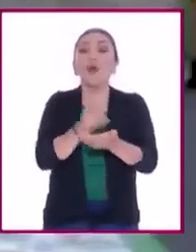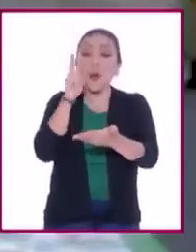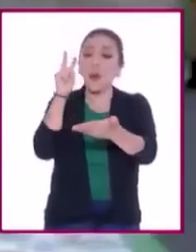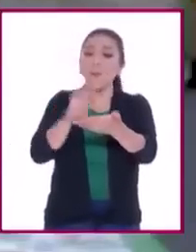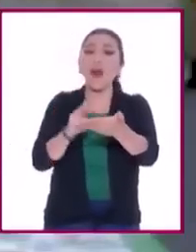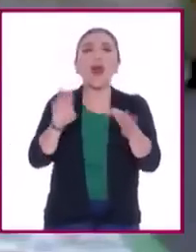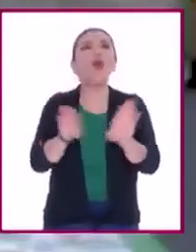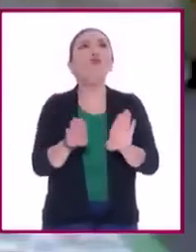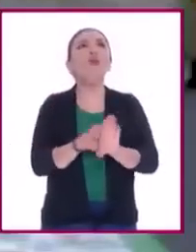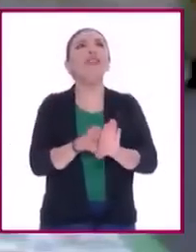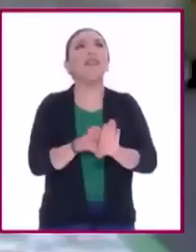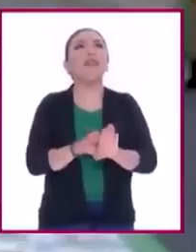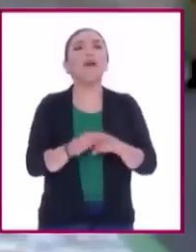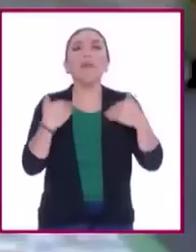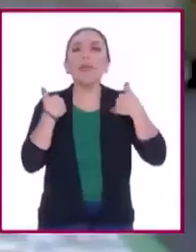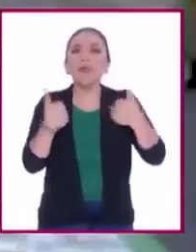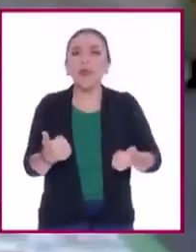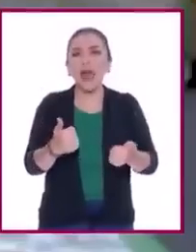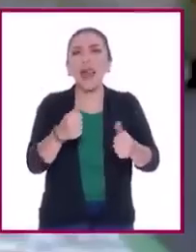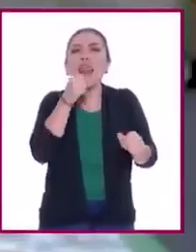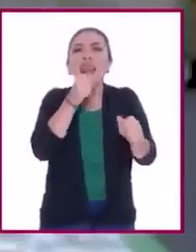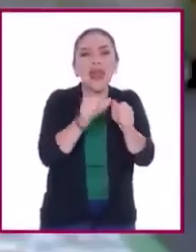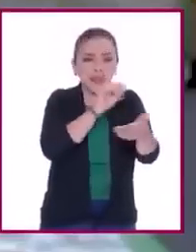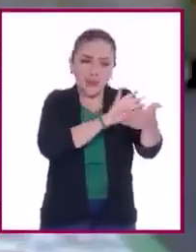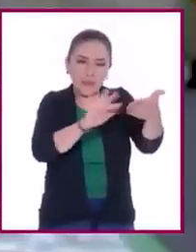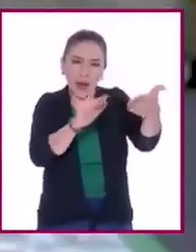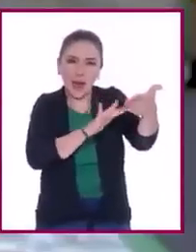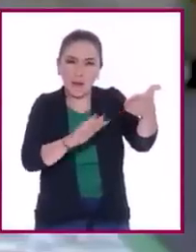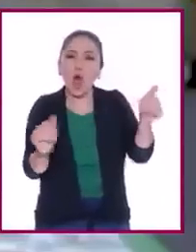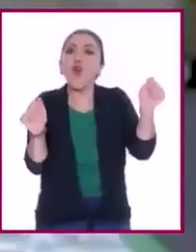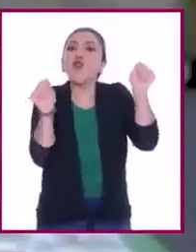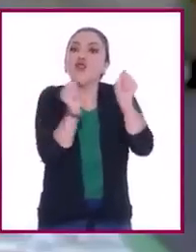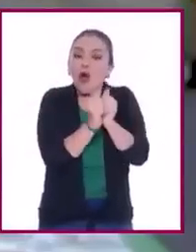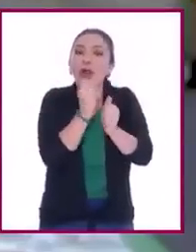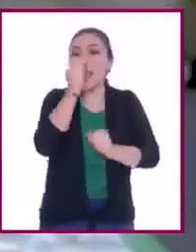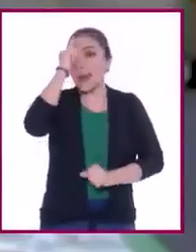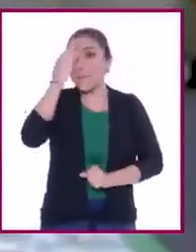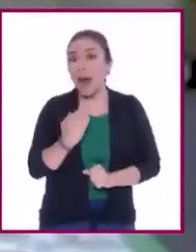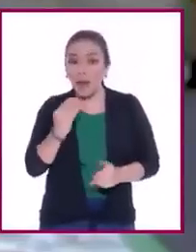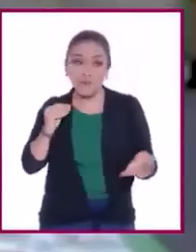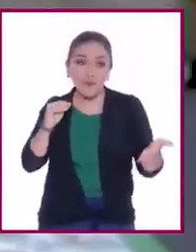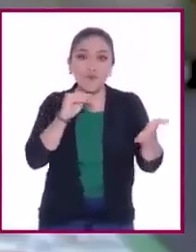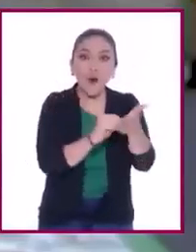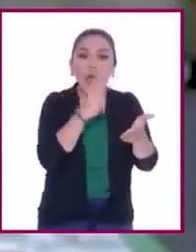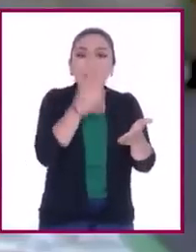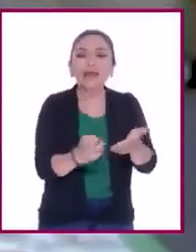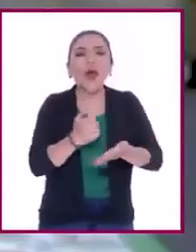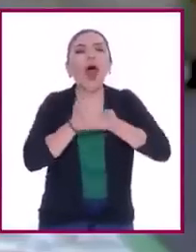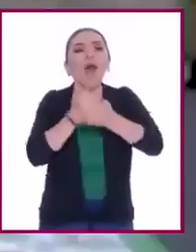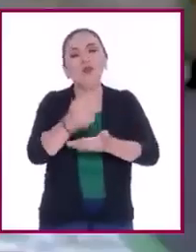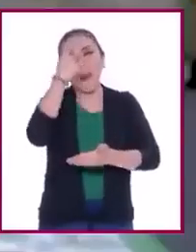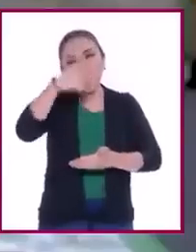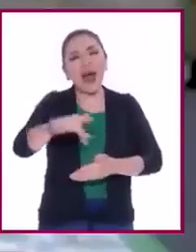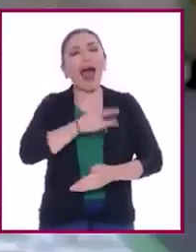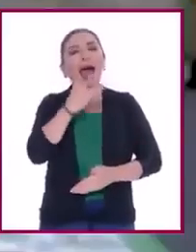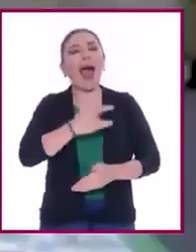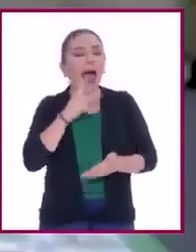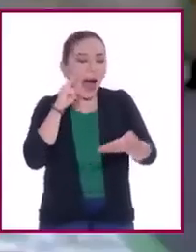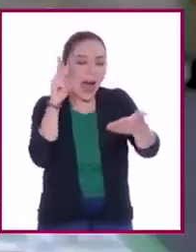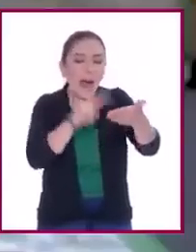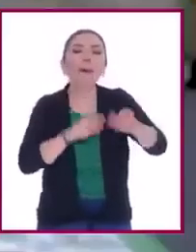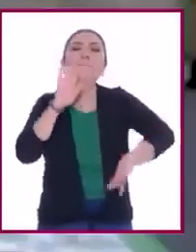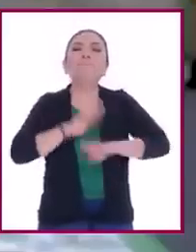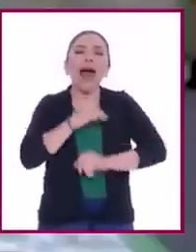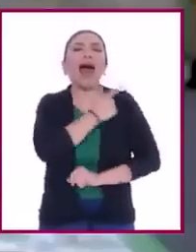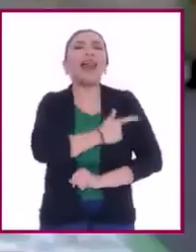la parte de texto sino que las imágenes ayudan todavía como a aligerar y hacer todavía